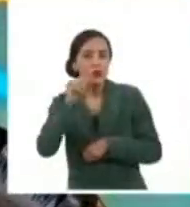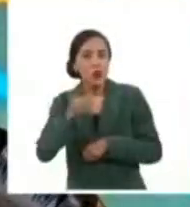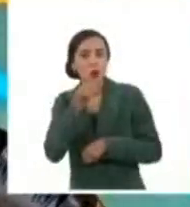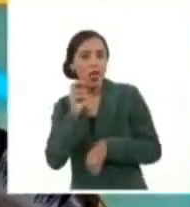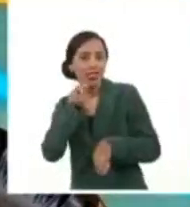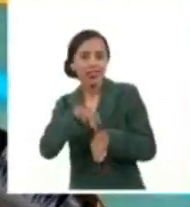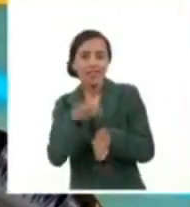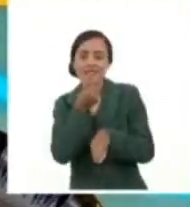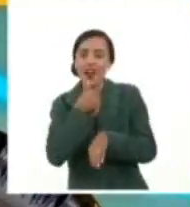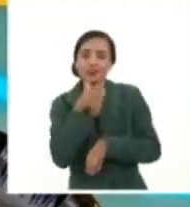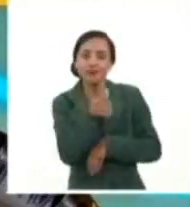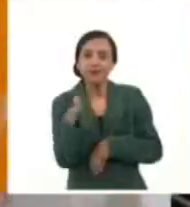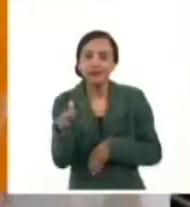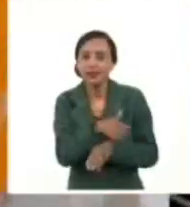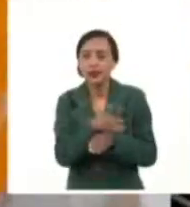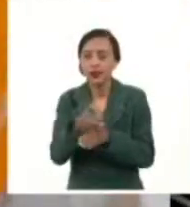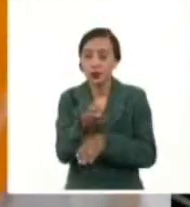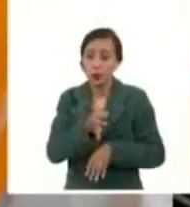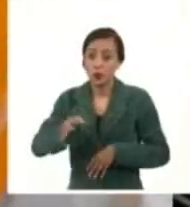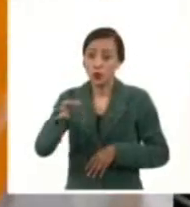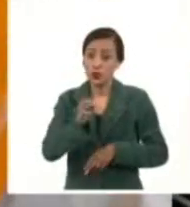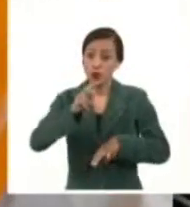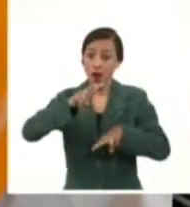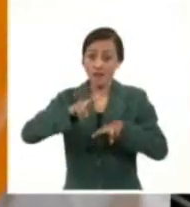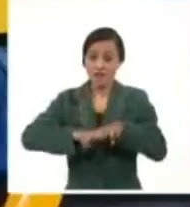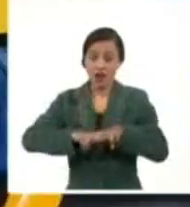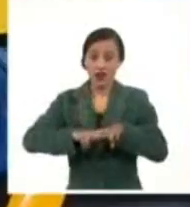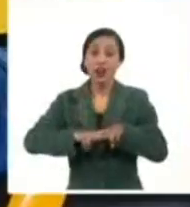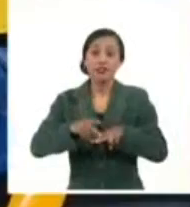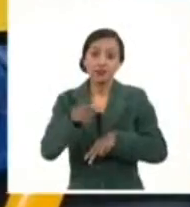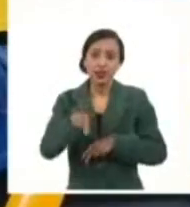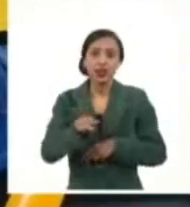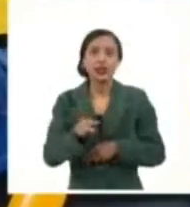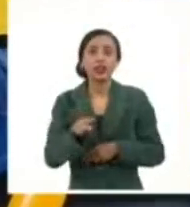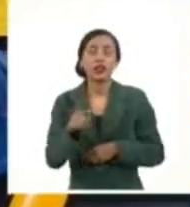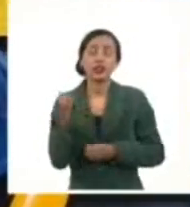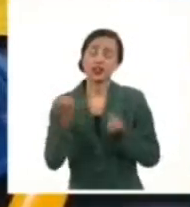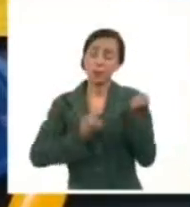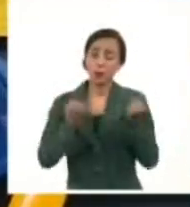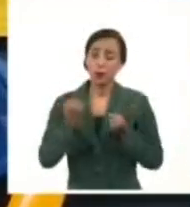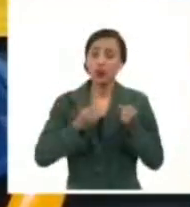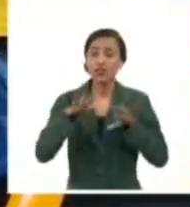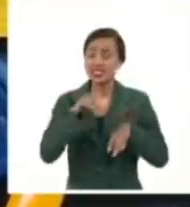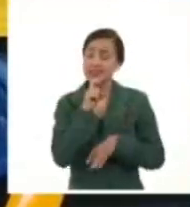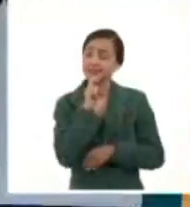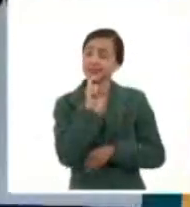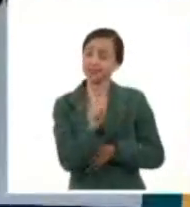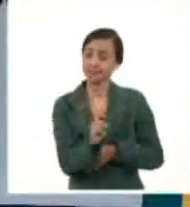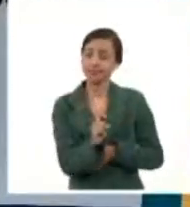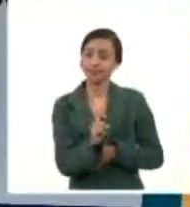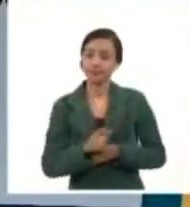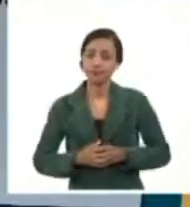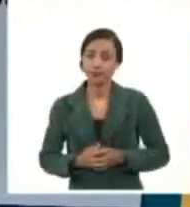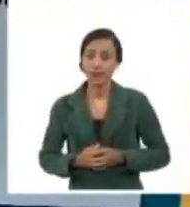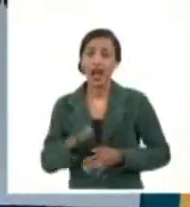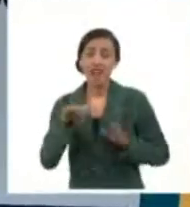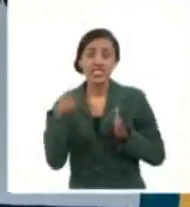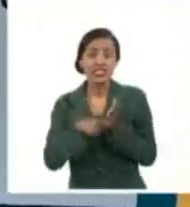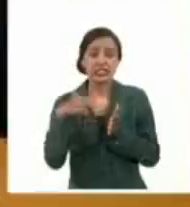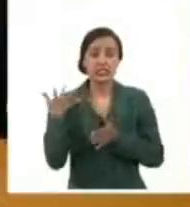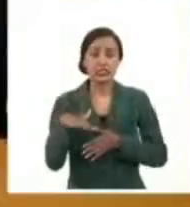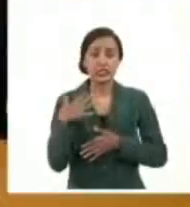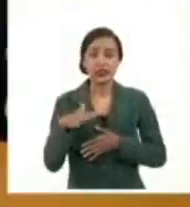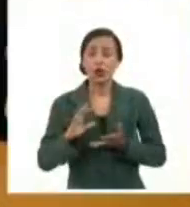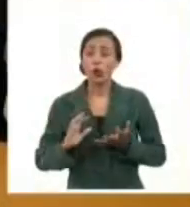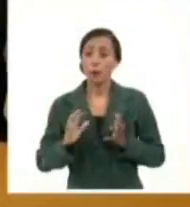la movilidad interna en los municipios habaneros, donde el transporte urbano continúa siendo muy costoso y